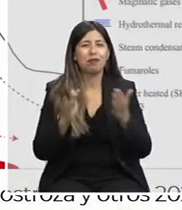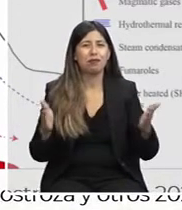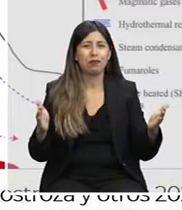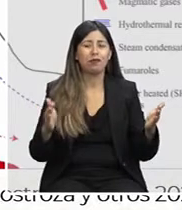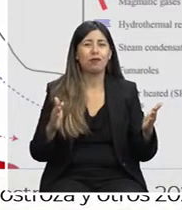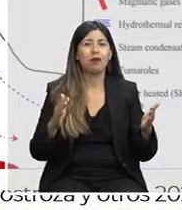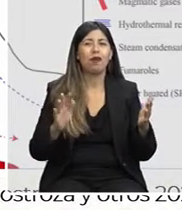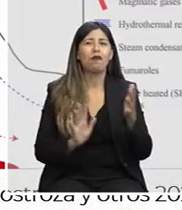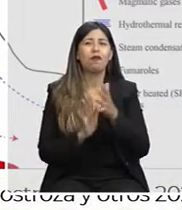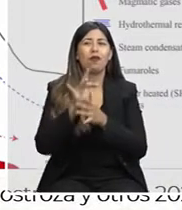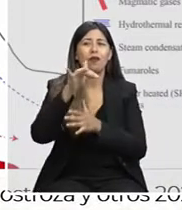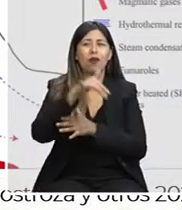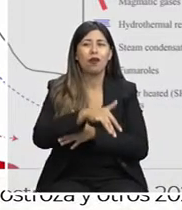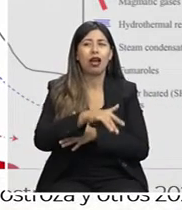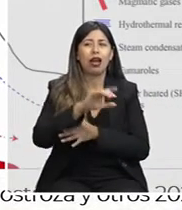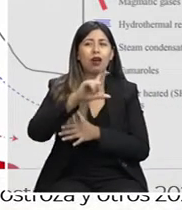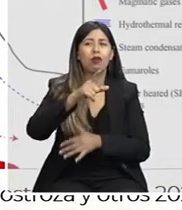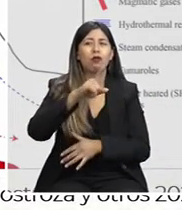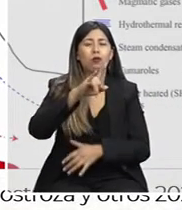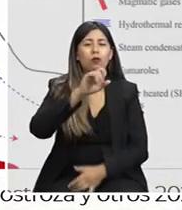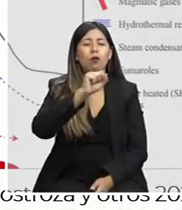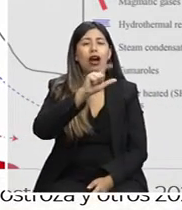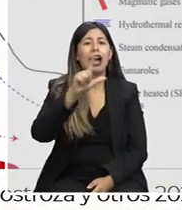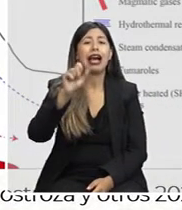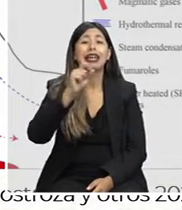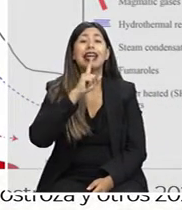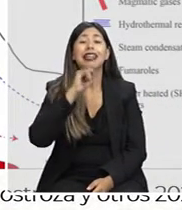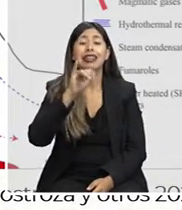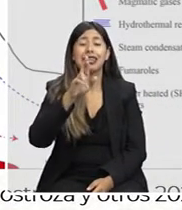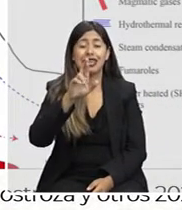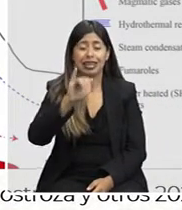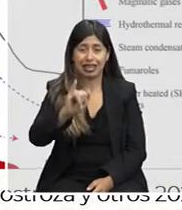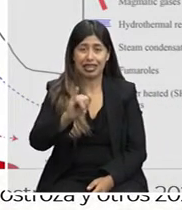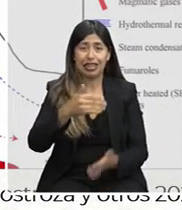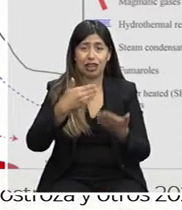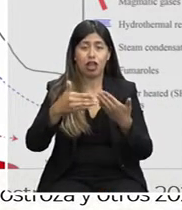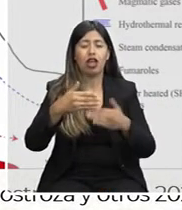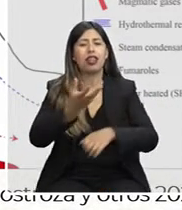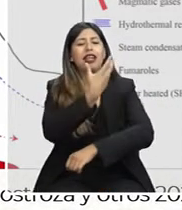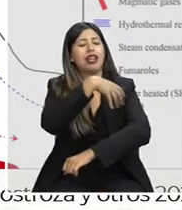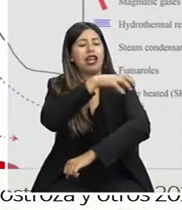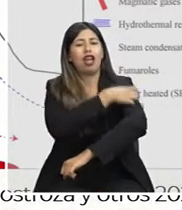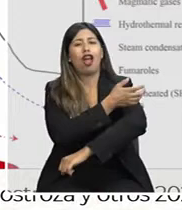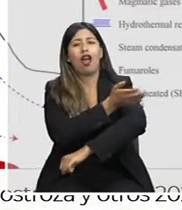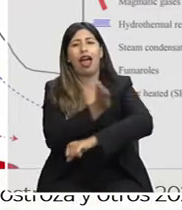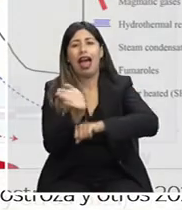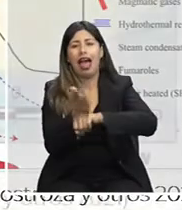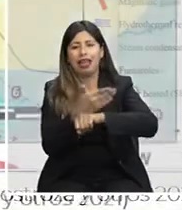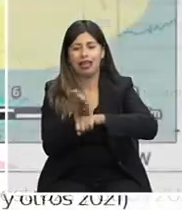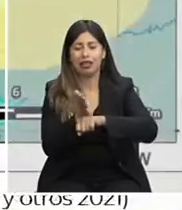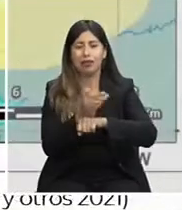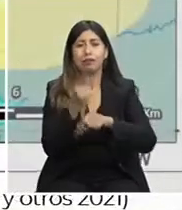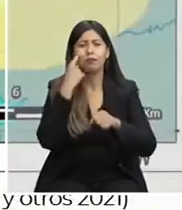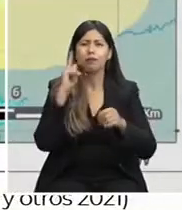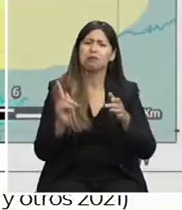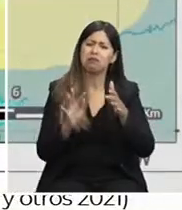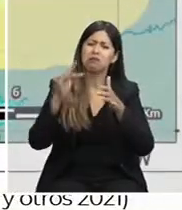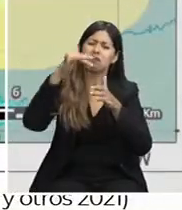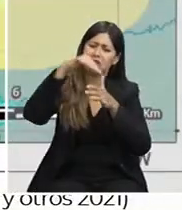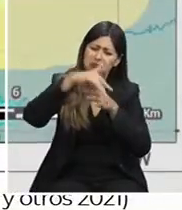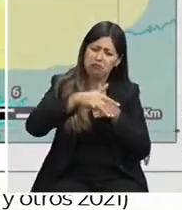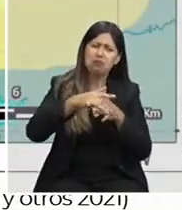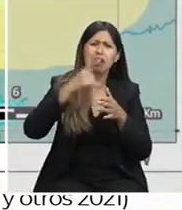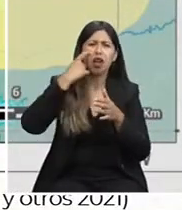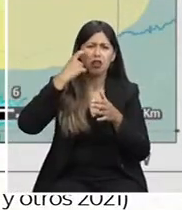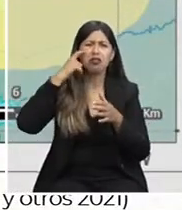Guayatiri, región de Arica y Parinacota, un muy buen conocimiento de la estructura volcánica, de sus fluidos, un conocimiento